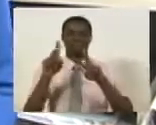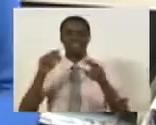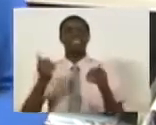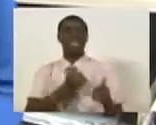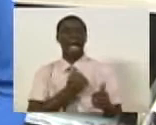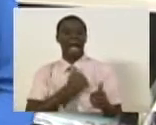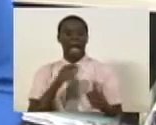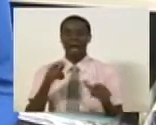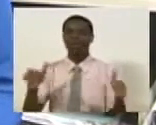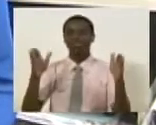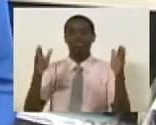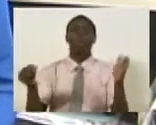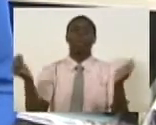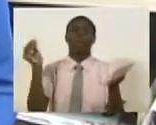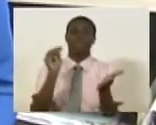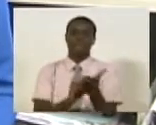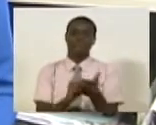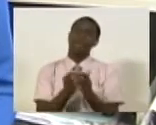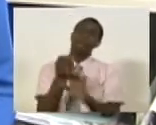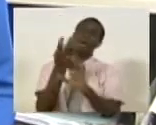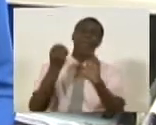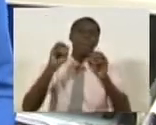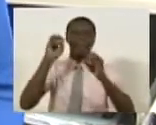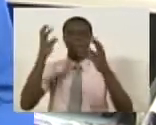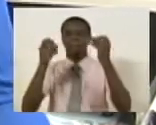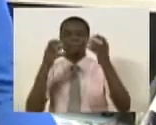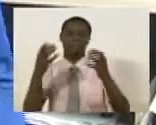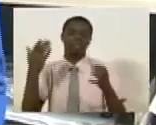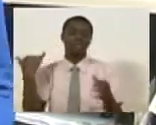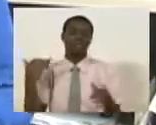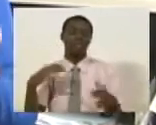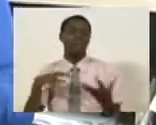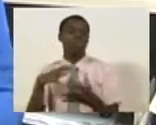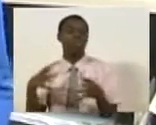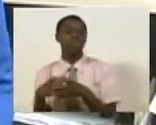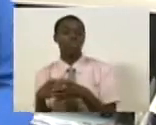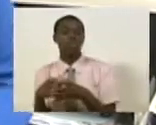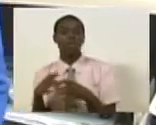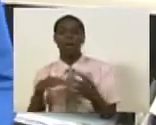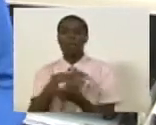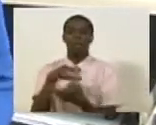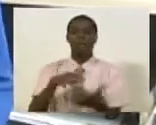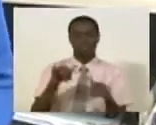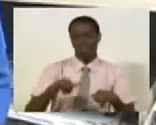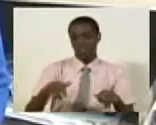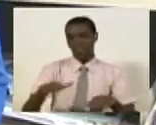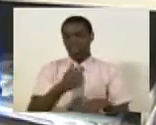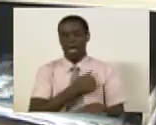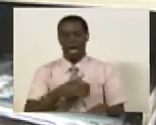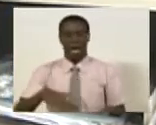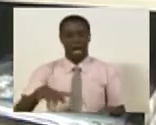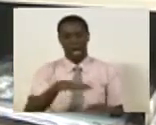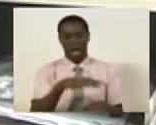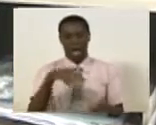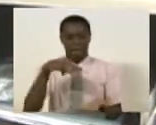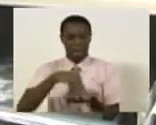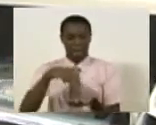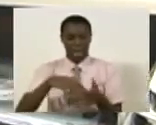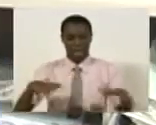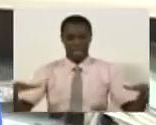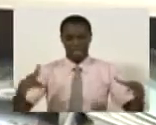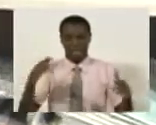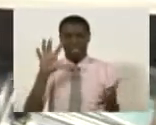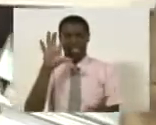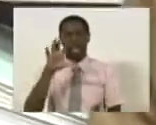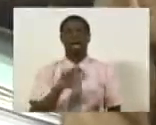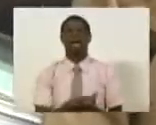una vez más ha sido atacada por los grupos violentos que generalmente están en esta zona, en el estado Miranda. Nos acompaña el ministro